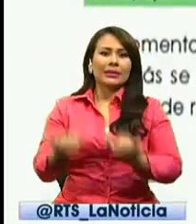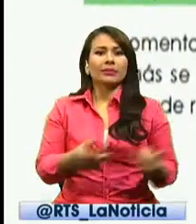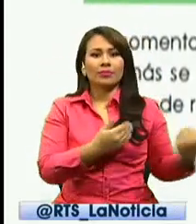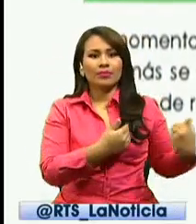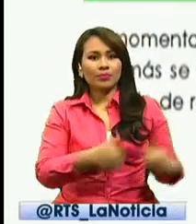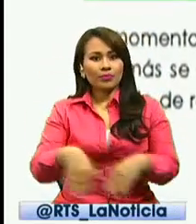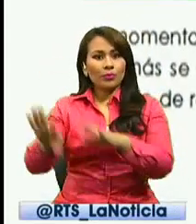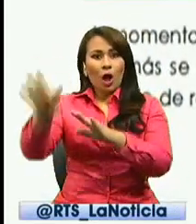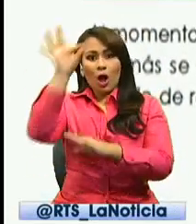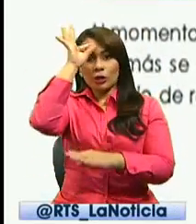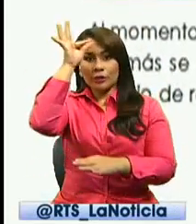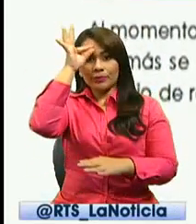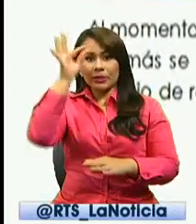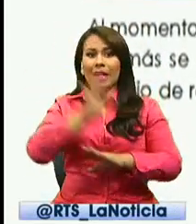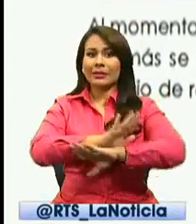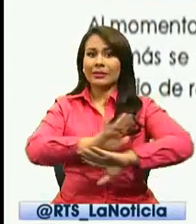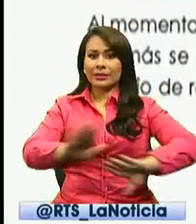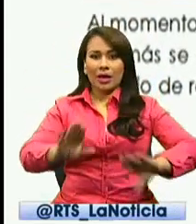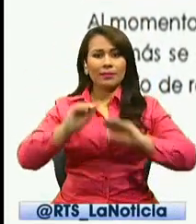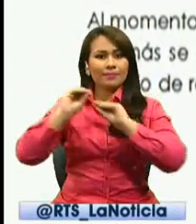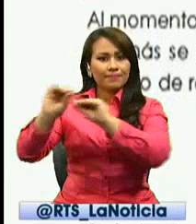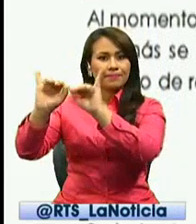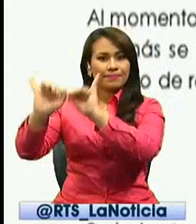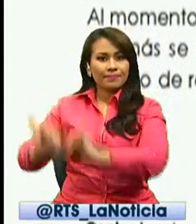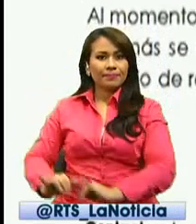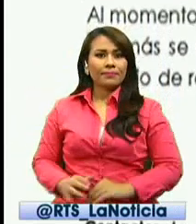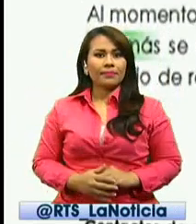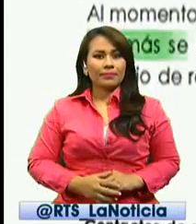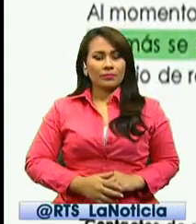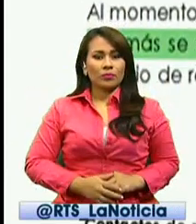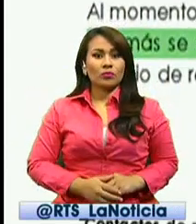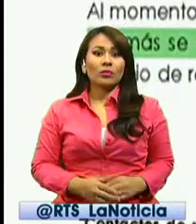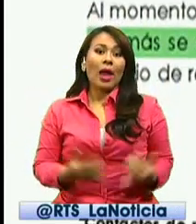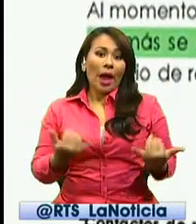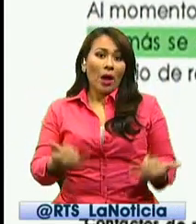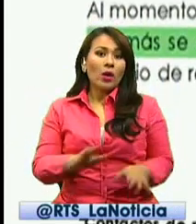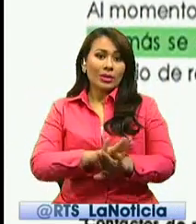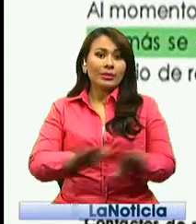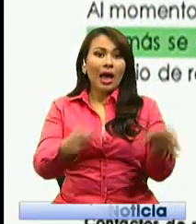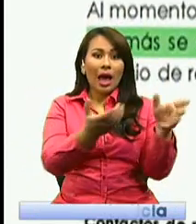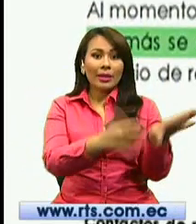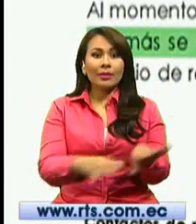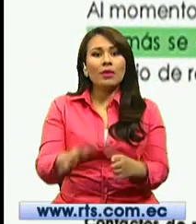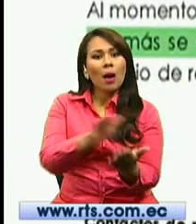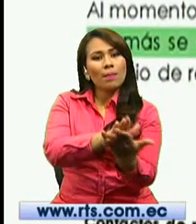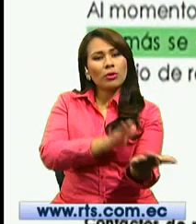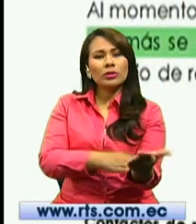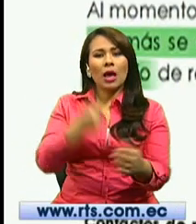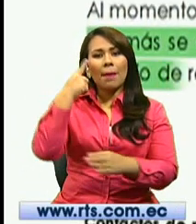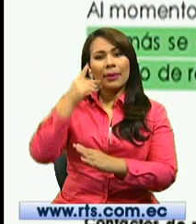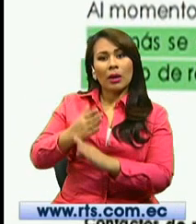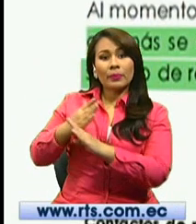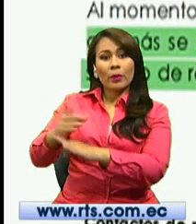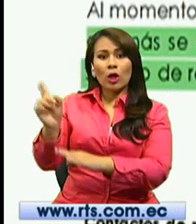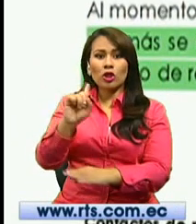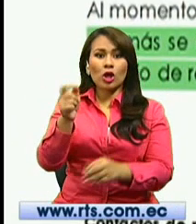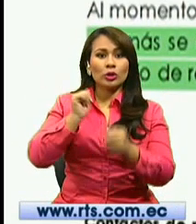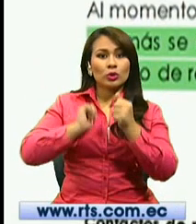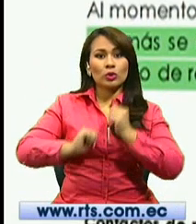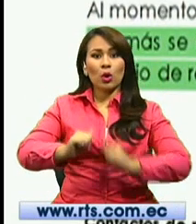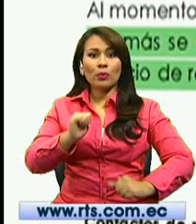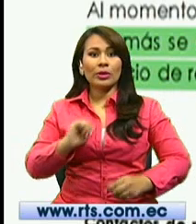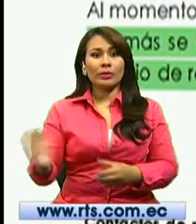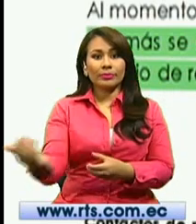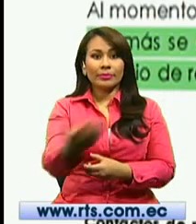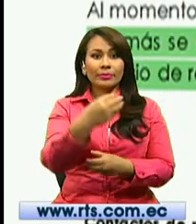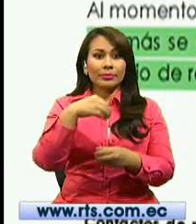trasladado inmediatamente a una casa de salud. Se activó un plan remedial para que no se vea afectado el servicio